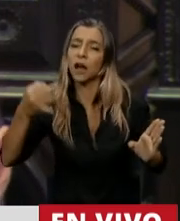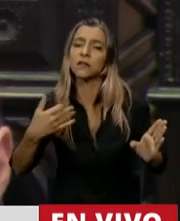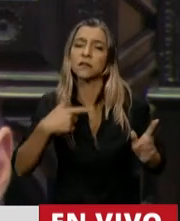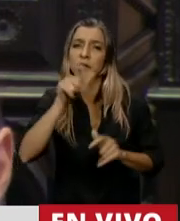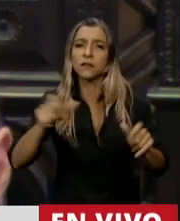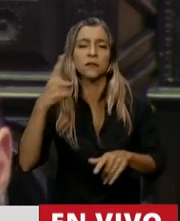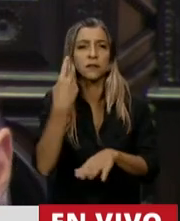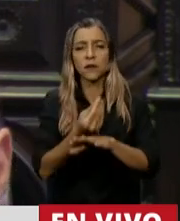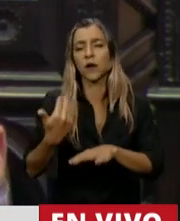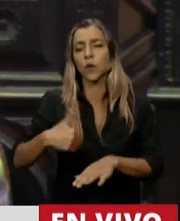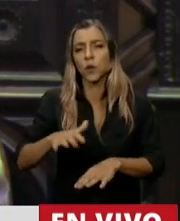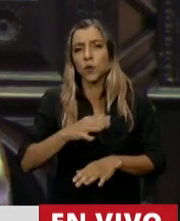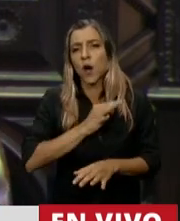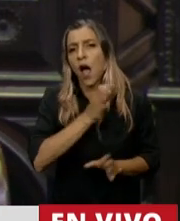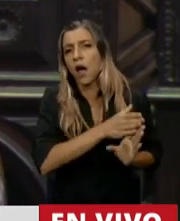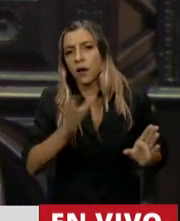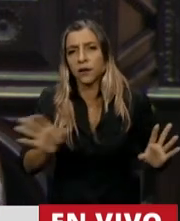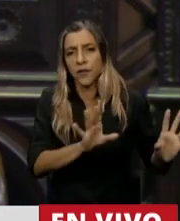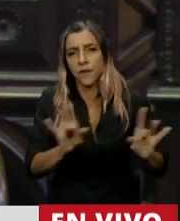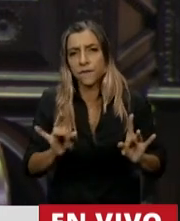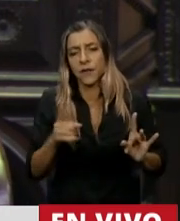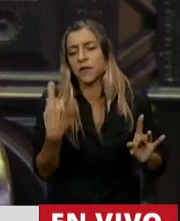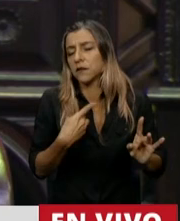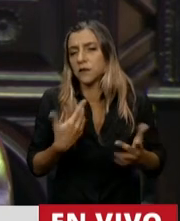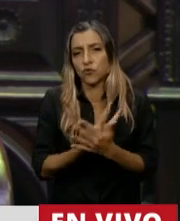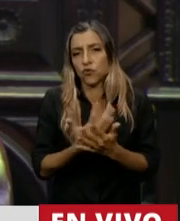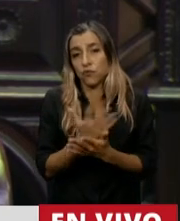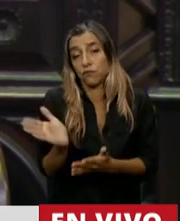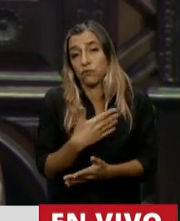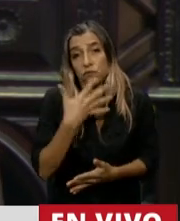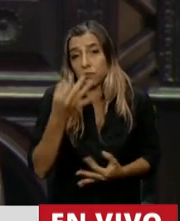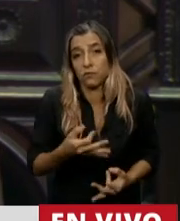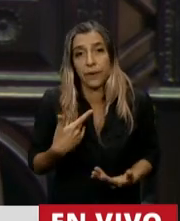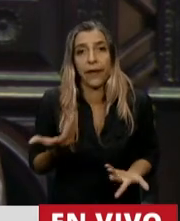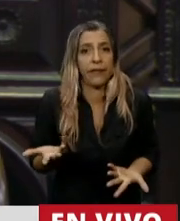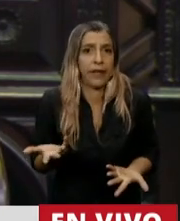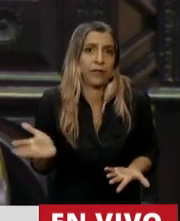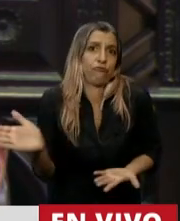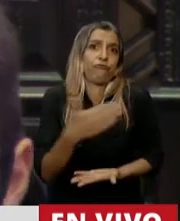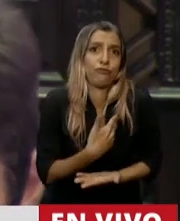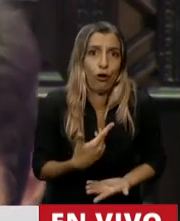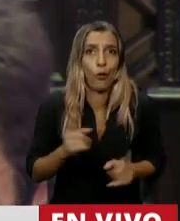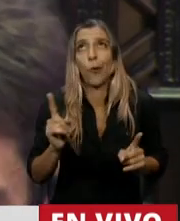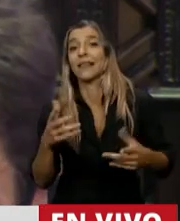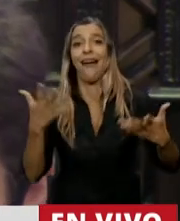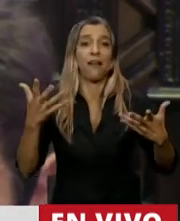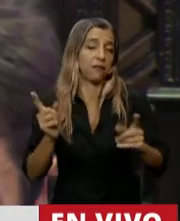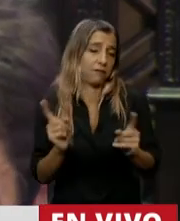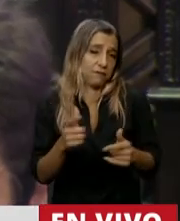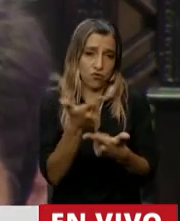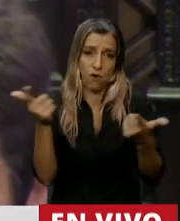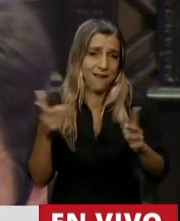argentinos, en este año que hemos sufrido todos verdaderamente, obviamente nadie ha estado ajeno a este sufrimiento, a estos